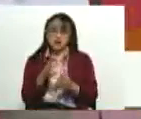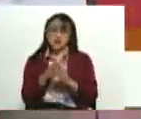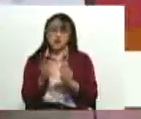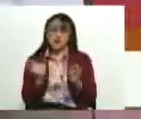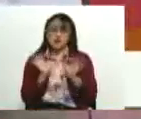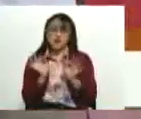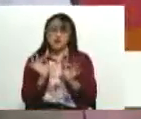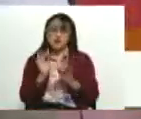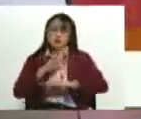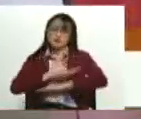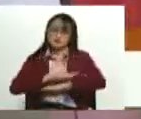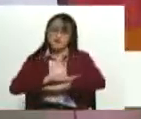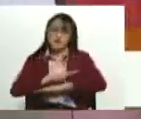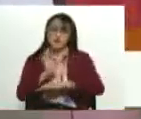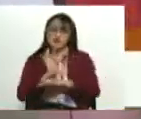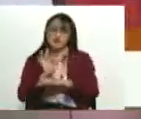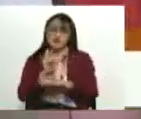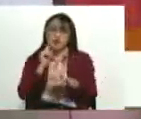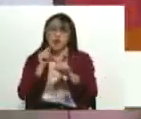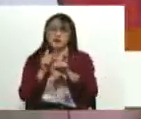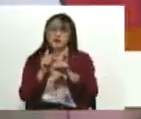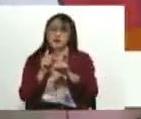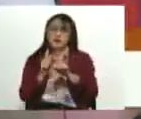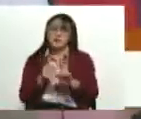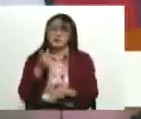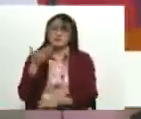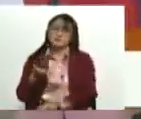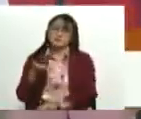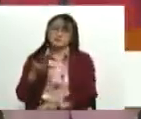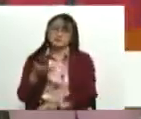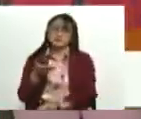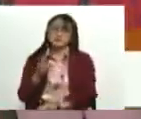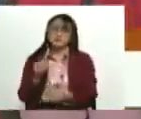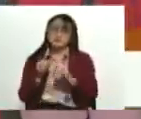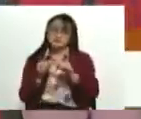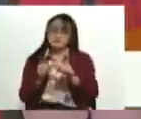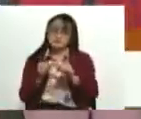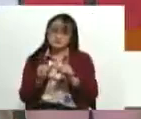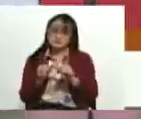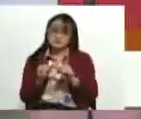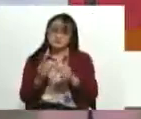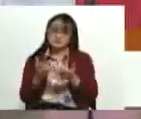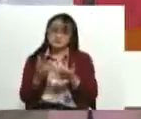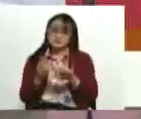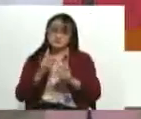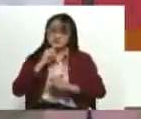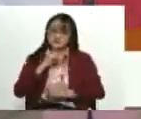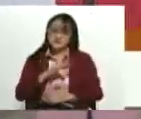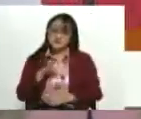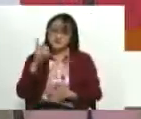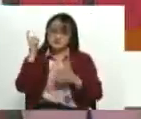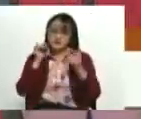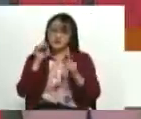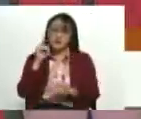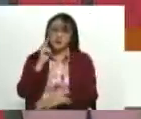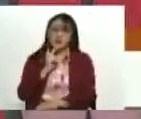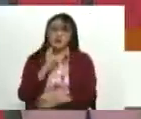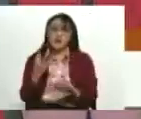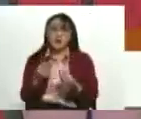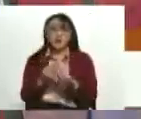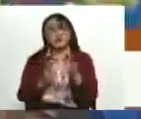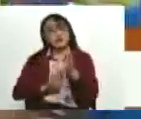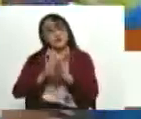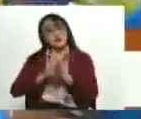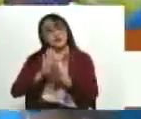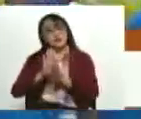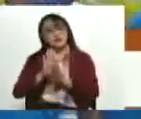manera disciplinada en función del objetivo principal, que es mantener el legado de Chávez, el legado de Bolívar. Juntos